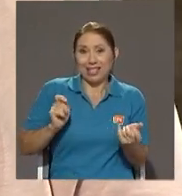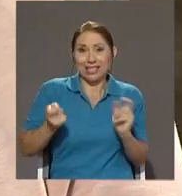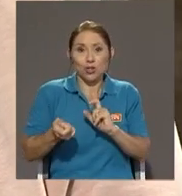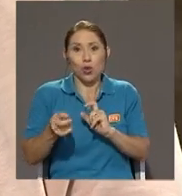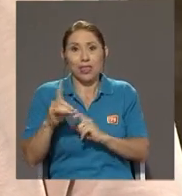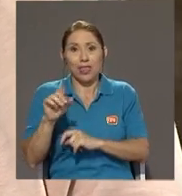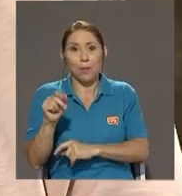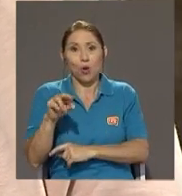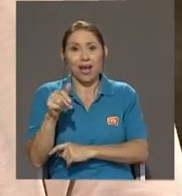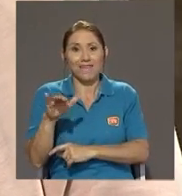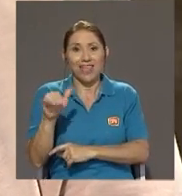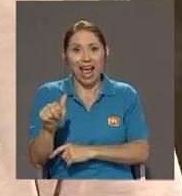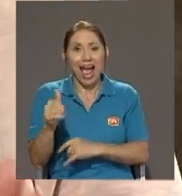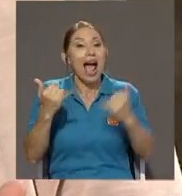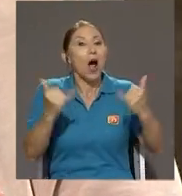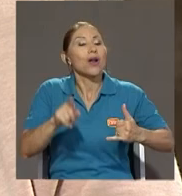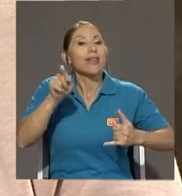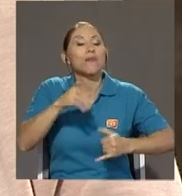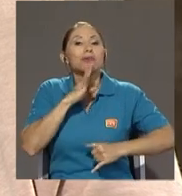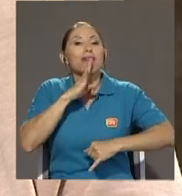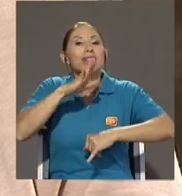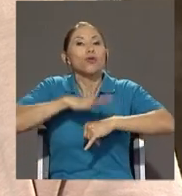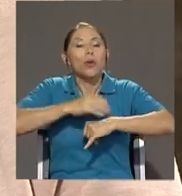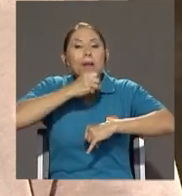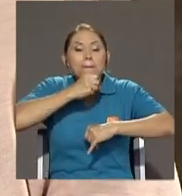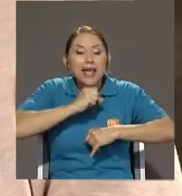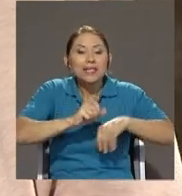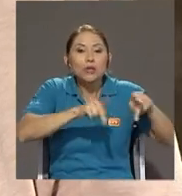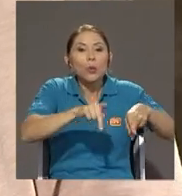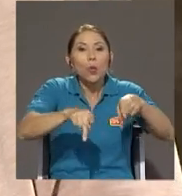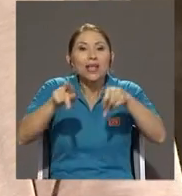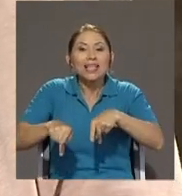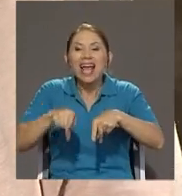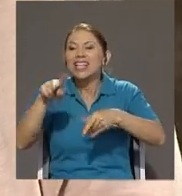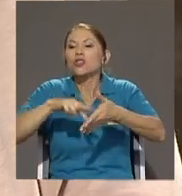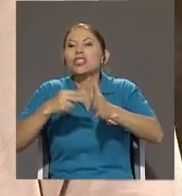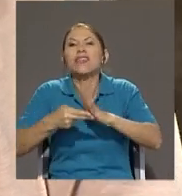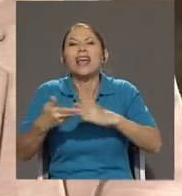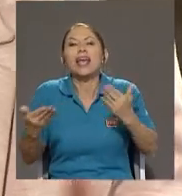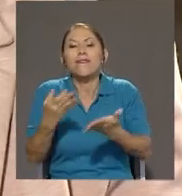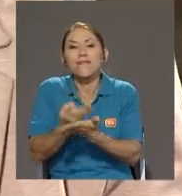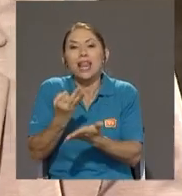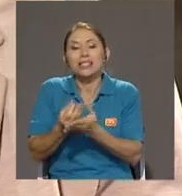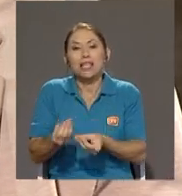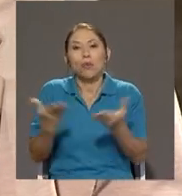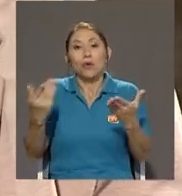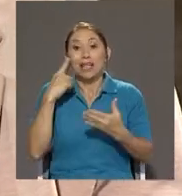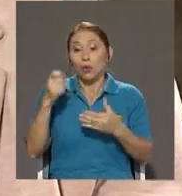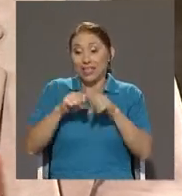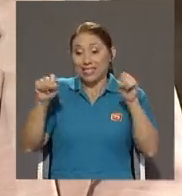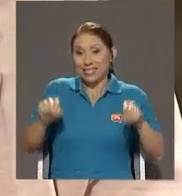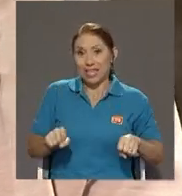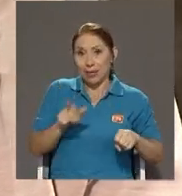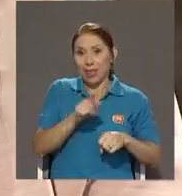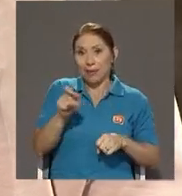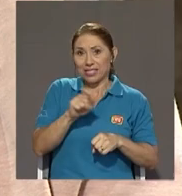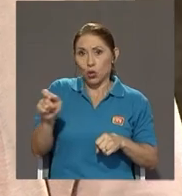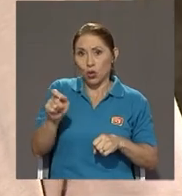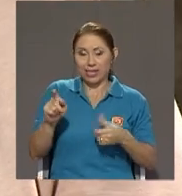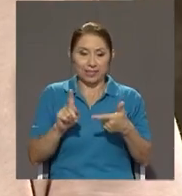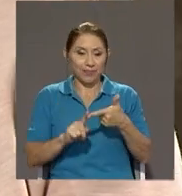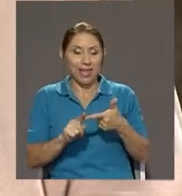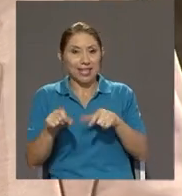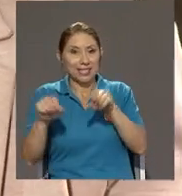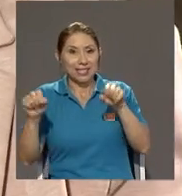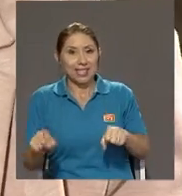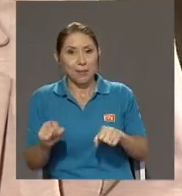y los retos que eso significa en materia de finanzas públicas. ¿Por qué? Porque el sistema de pensiones y el sistema de salud, ambos